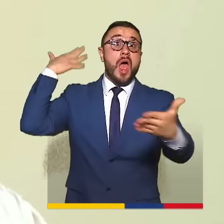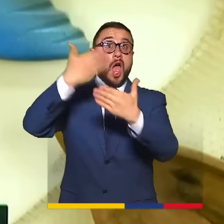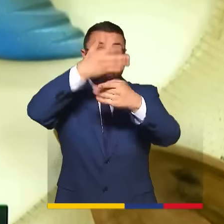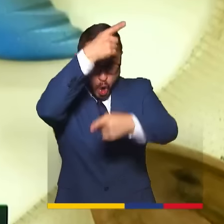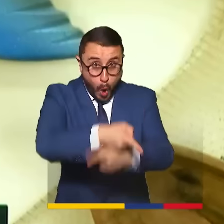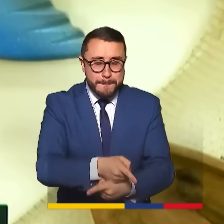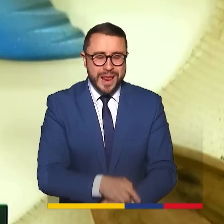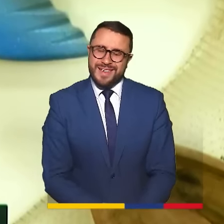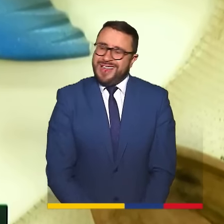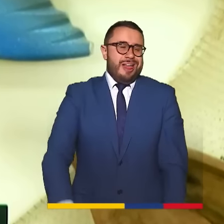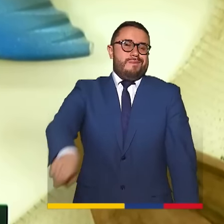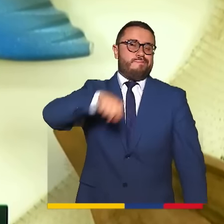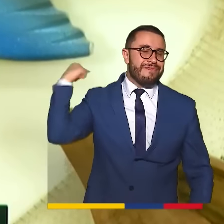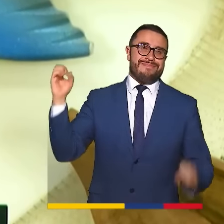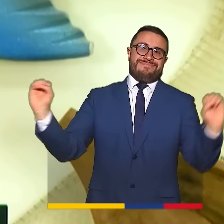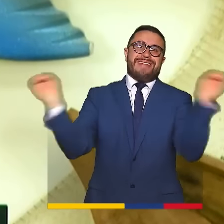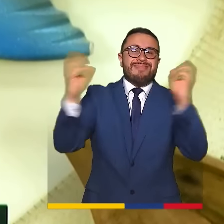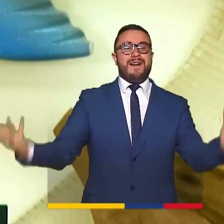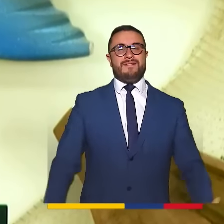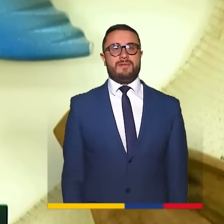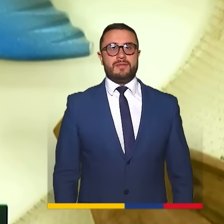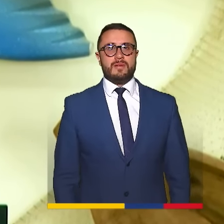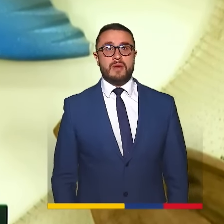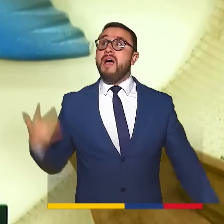No hemos sido capaces hasta ahora.